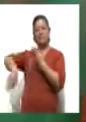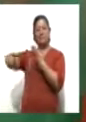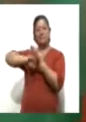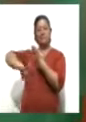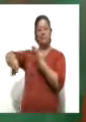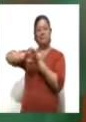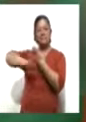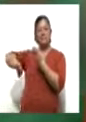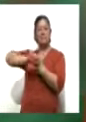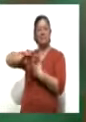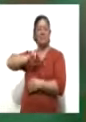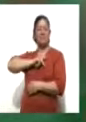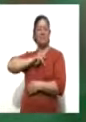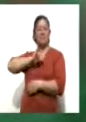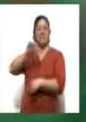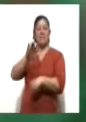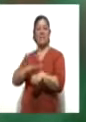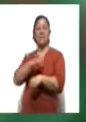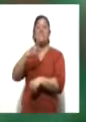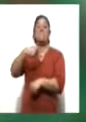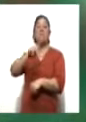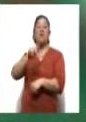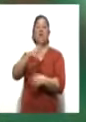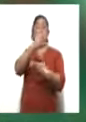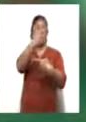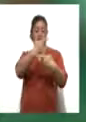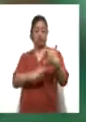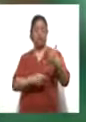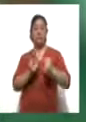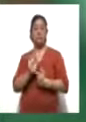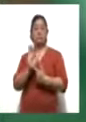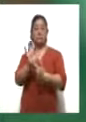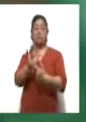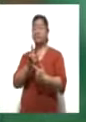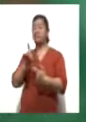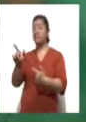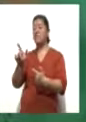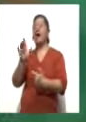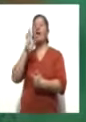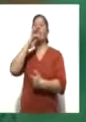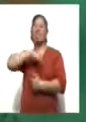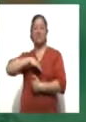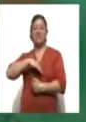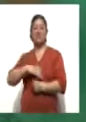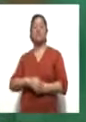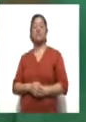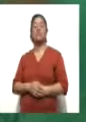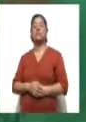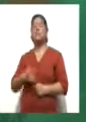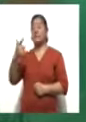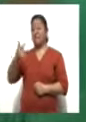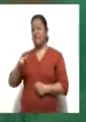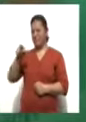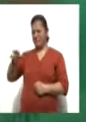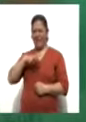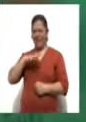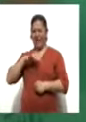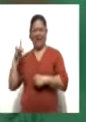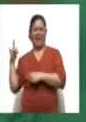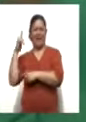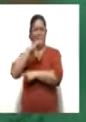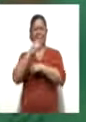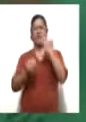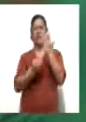a su administración. Sin embargo, los datos vertidos por la auditoría son falsos, en especial aquellos referidos a la cancelación del nuevo